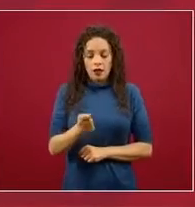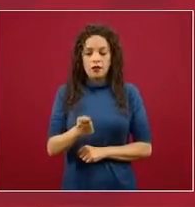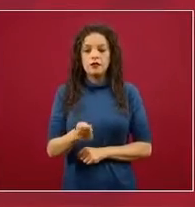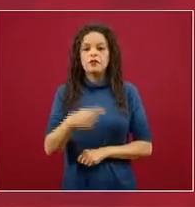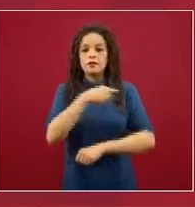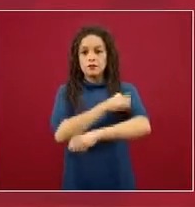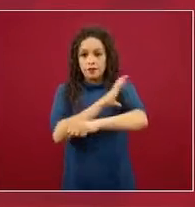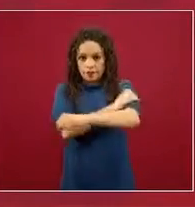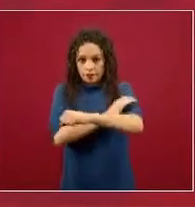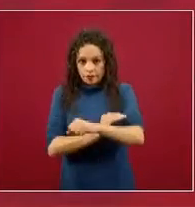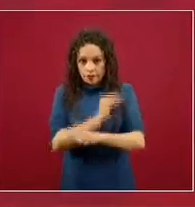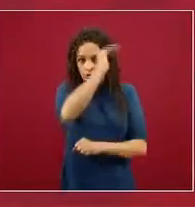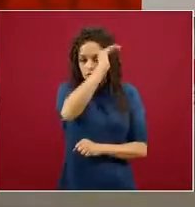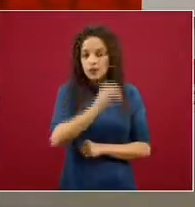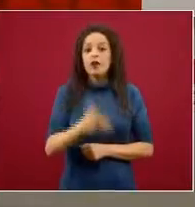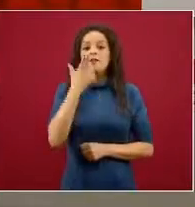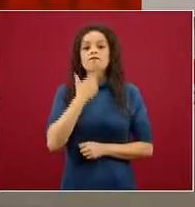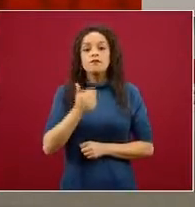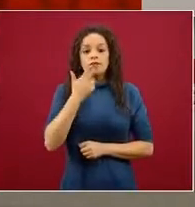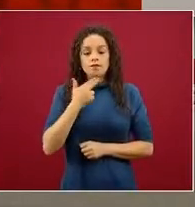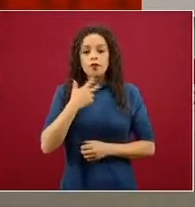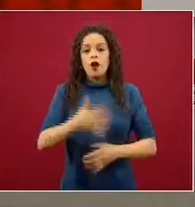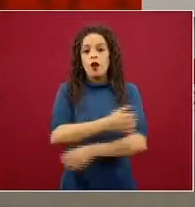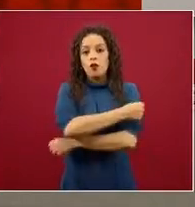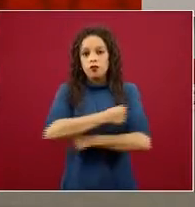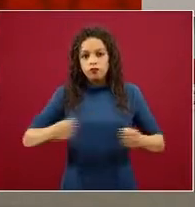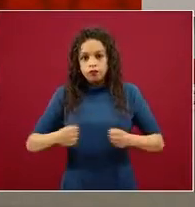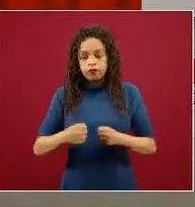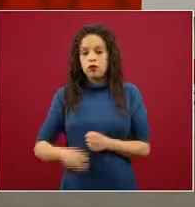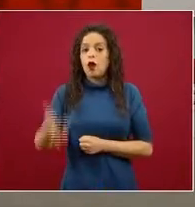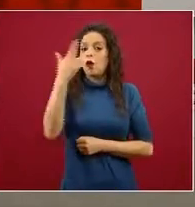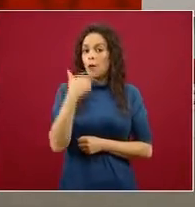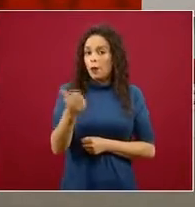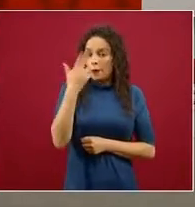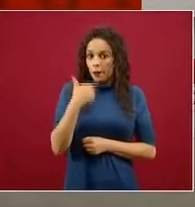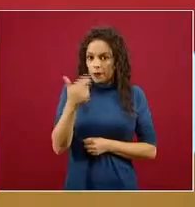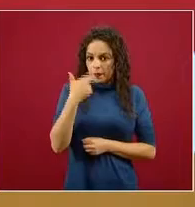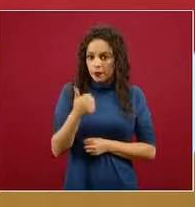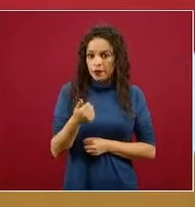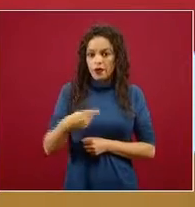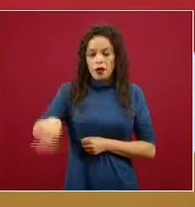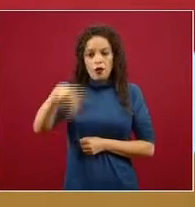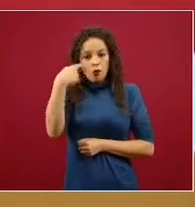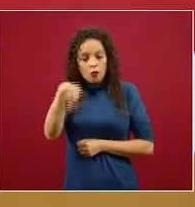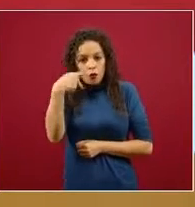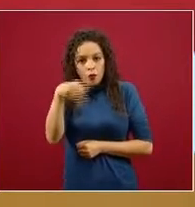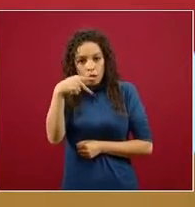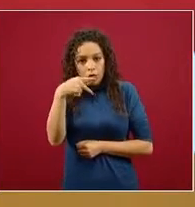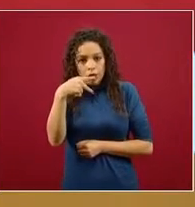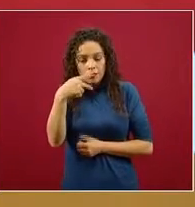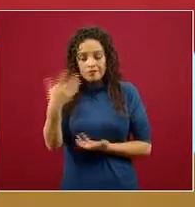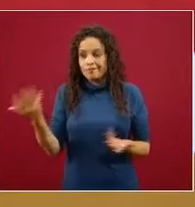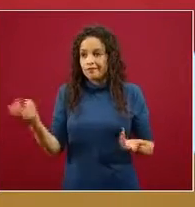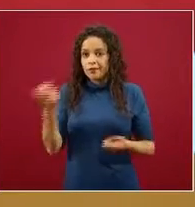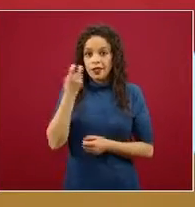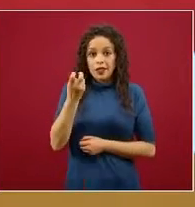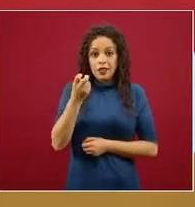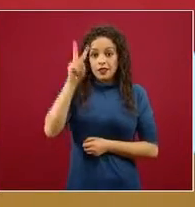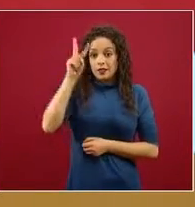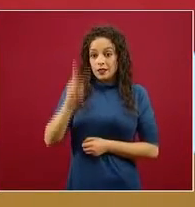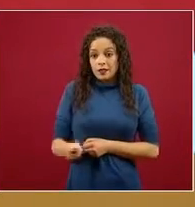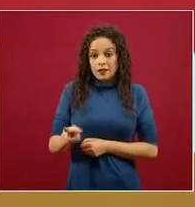la diabetes, la obesidad y el sobrepeso y el tabaquismo. El tabaquismo en sí mismo es una enfermedad, pero además es causa